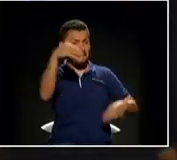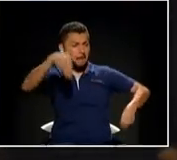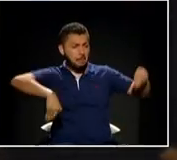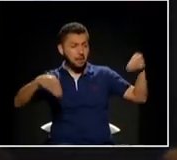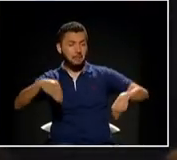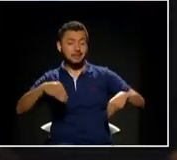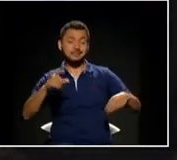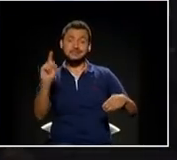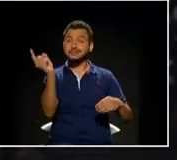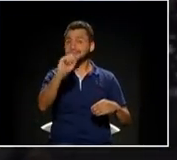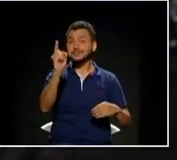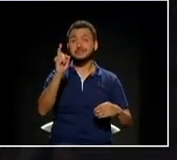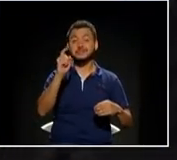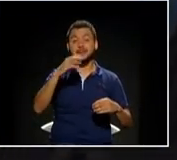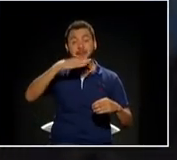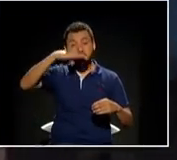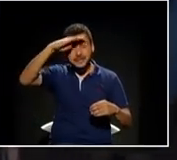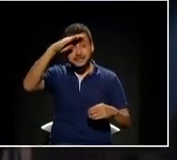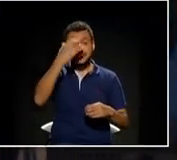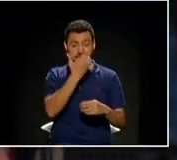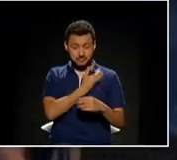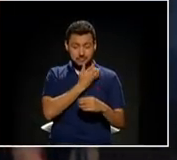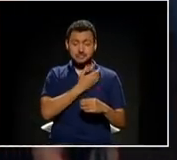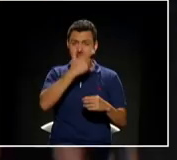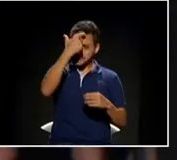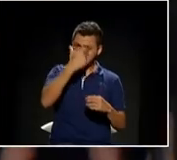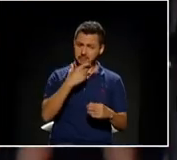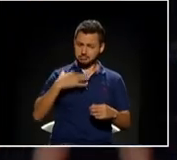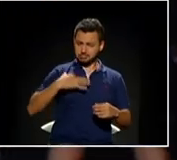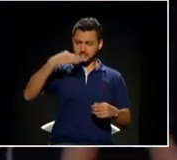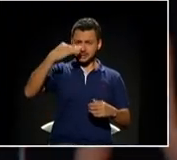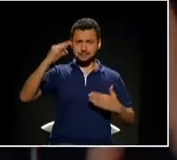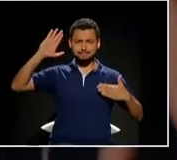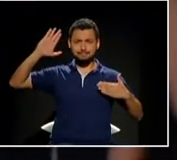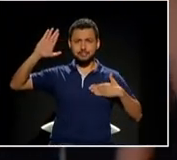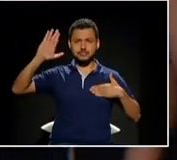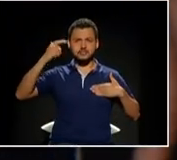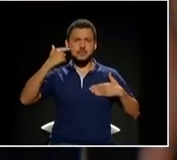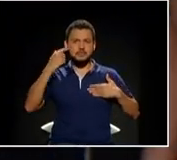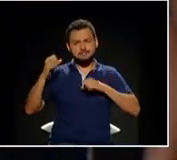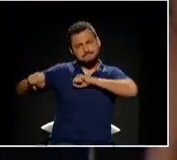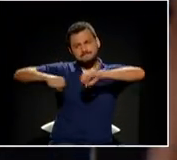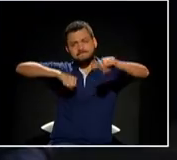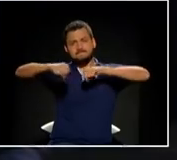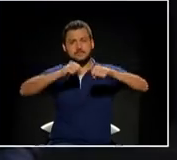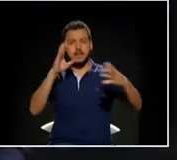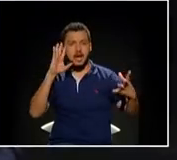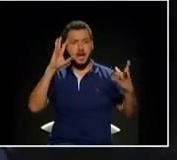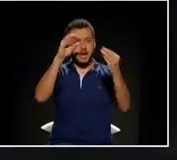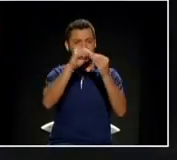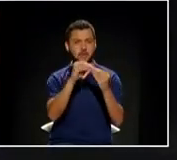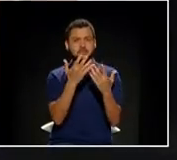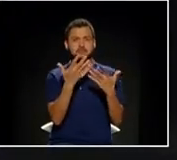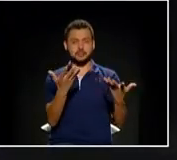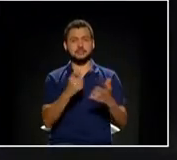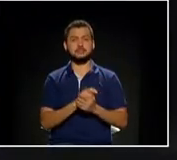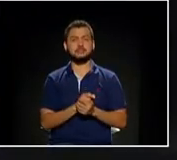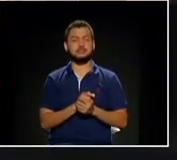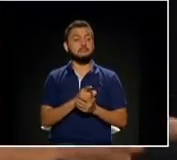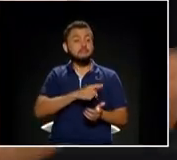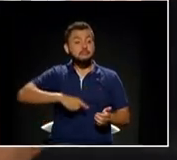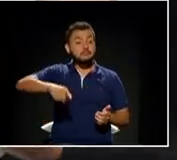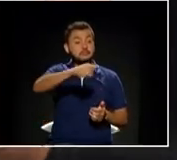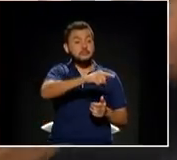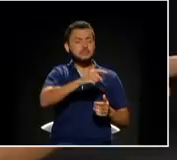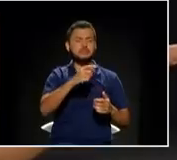serio que sea que tenga esa visión de generar con una administración cercana que acabe con tanta tramitología necesitamos que